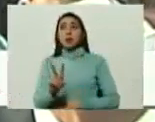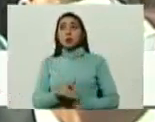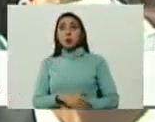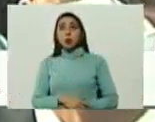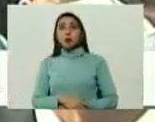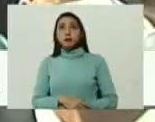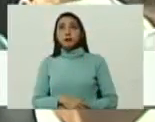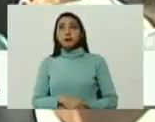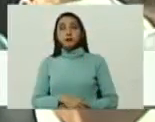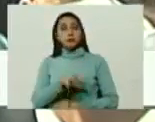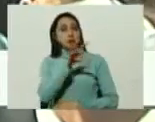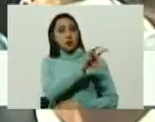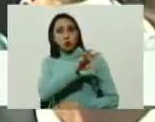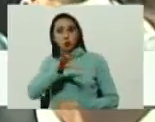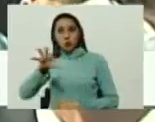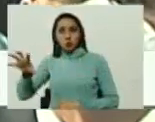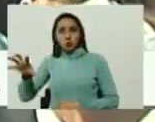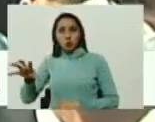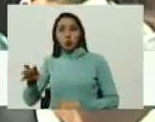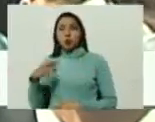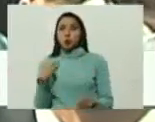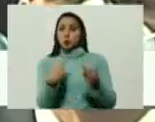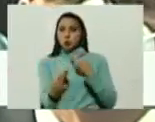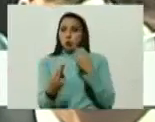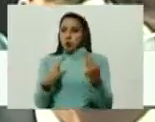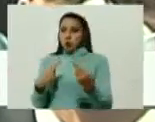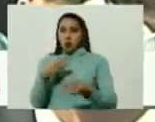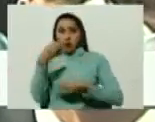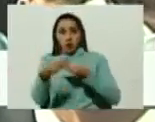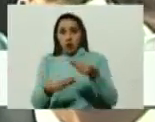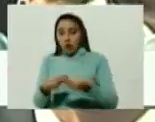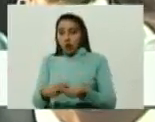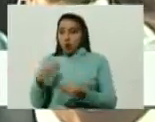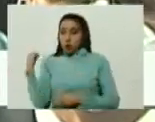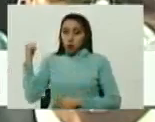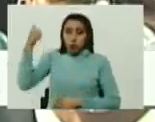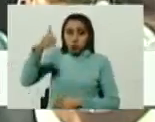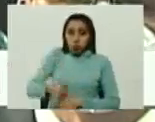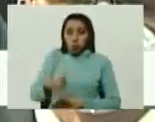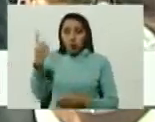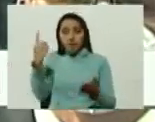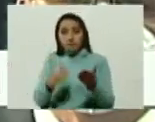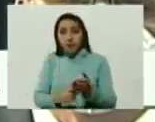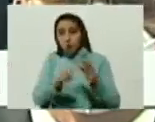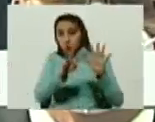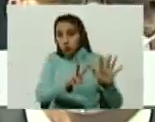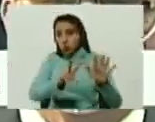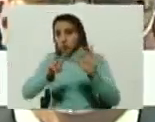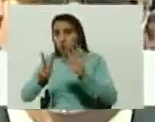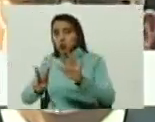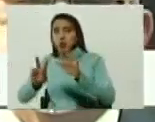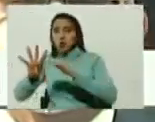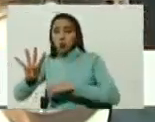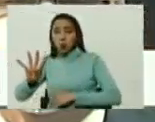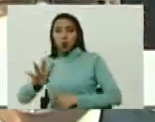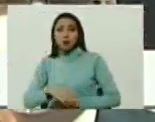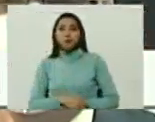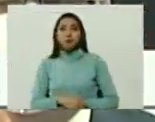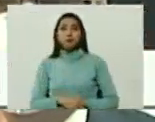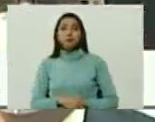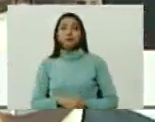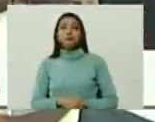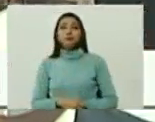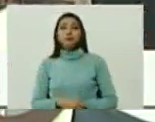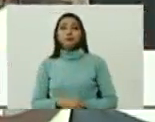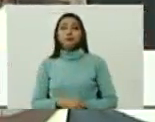beneficios de ambos países y para una relación que viene dada desde el año 1974 una vez que